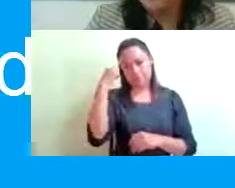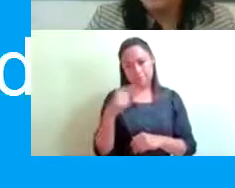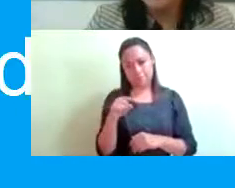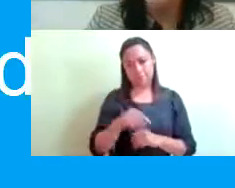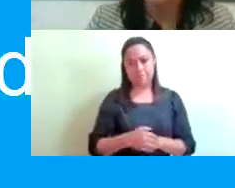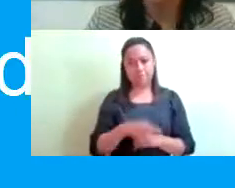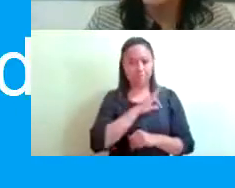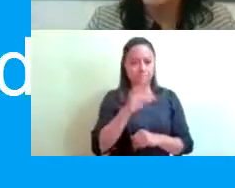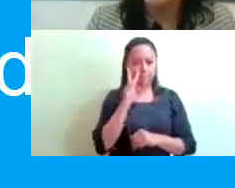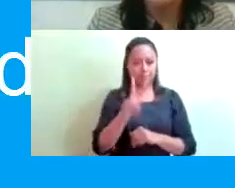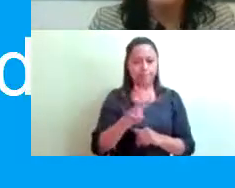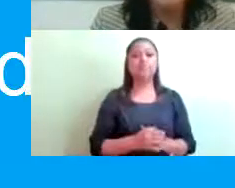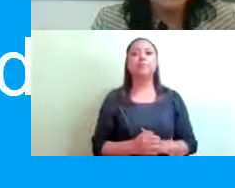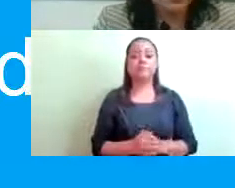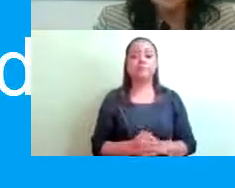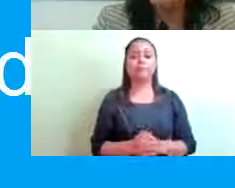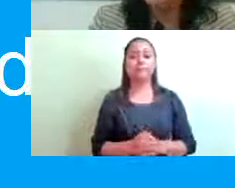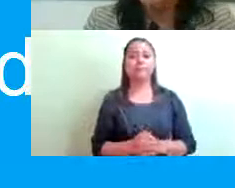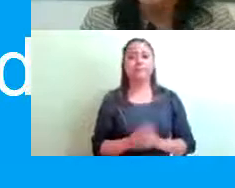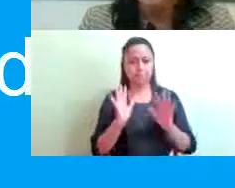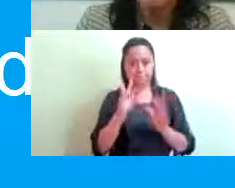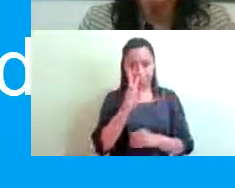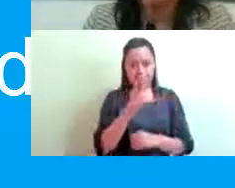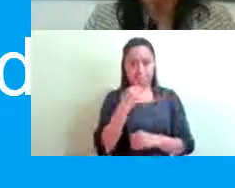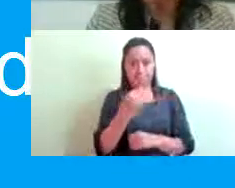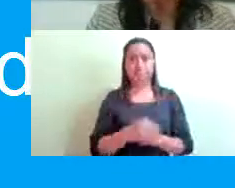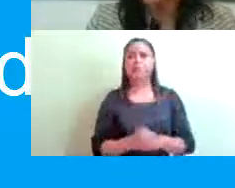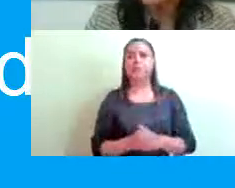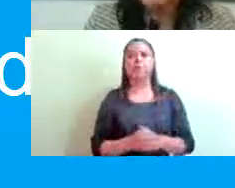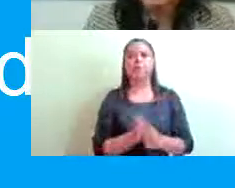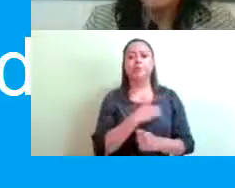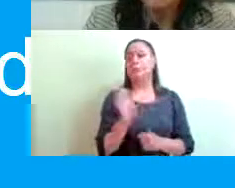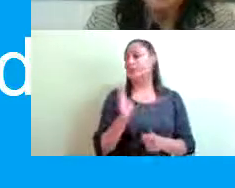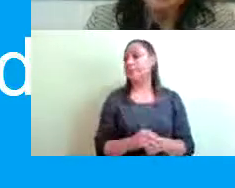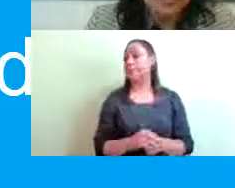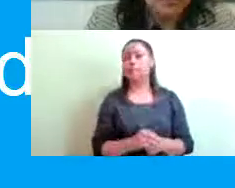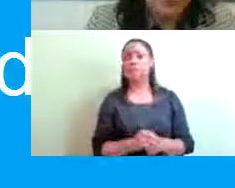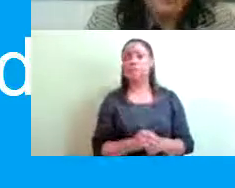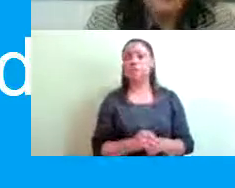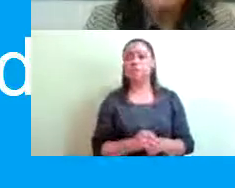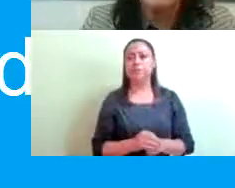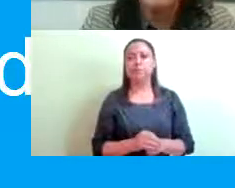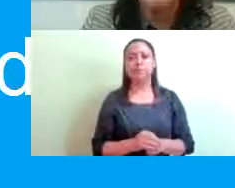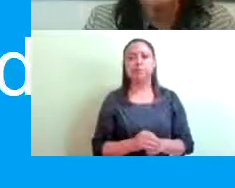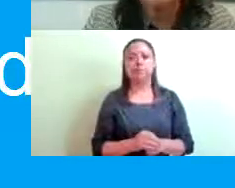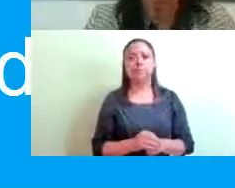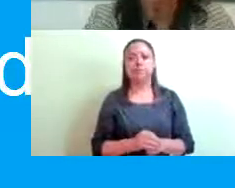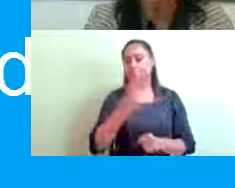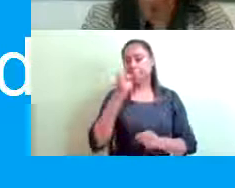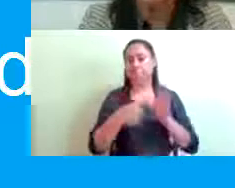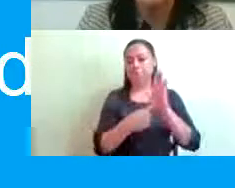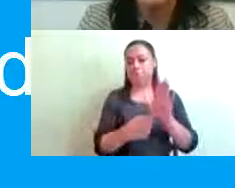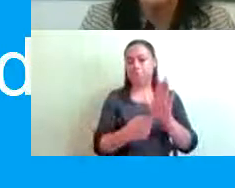lectura. Sí, ya. Ya está bien, ¿verdad? Bueno, básicamente yo creo que esta